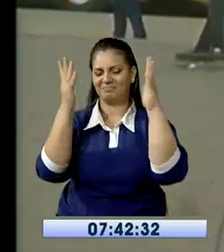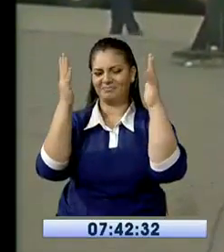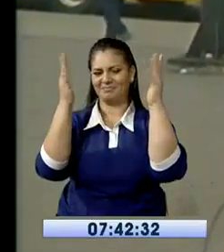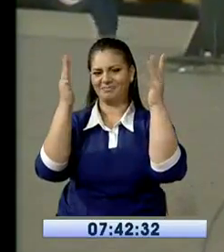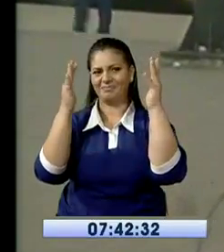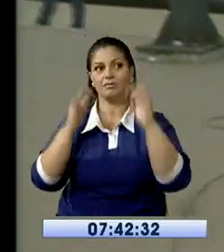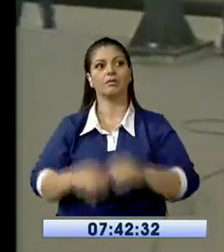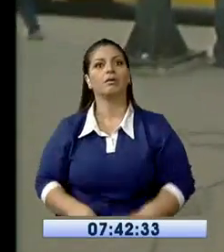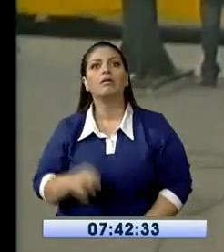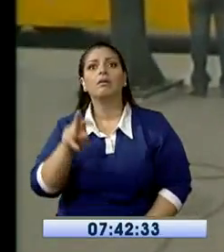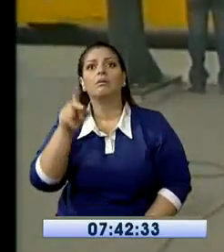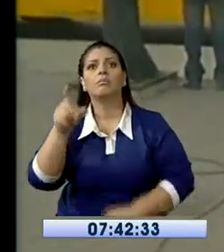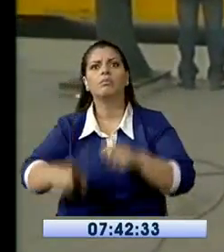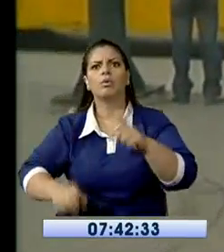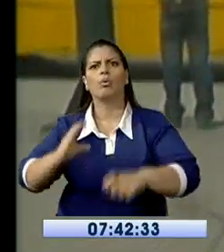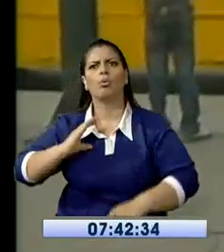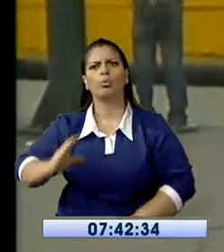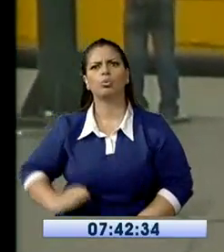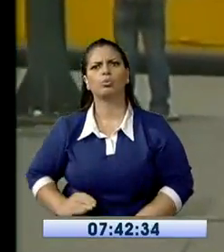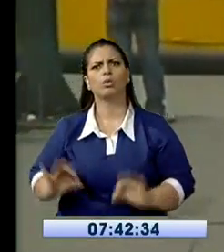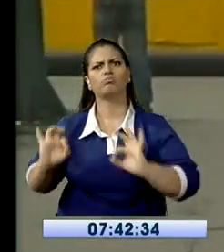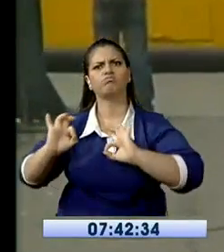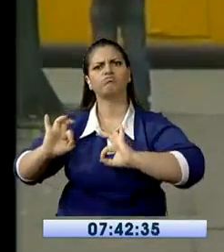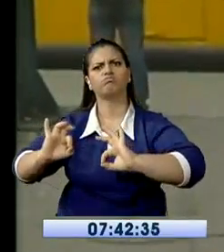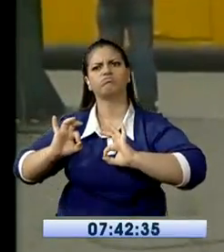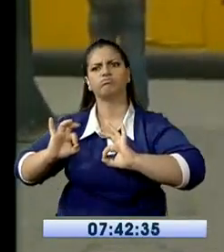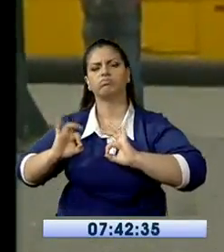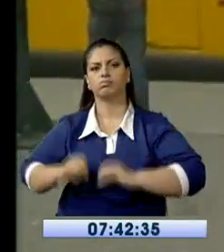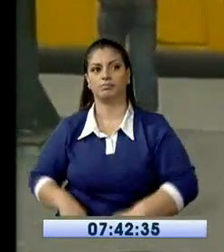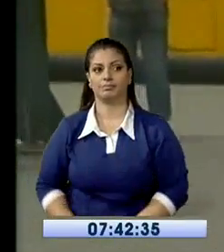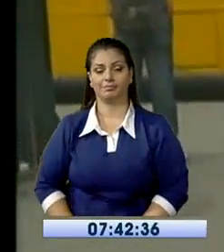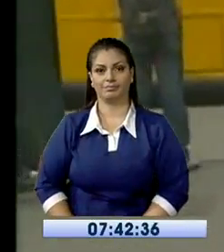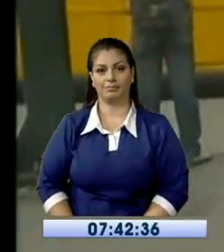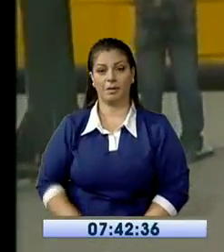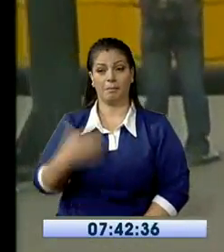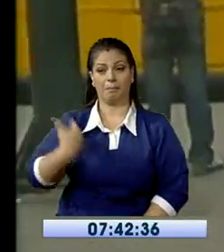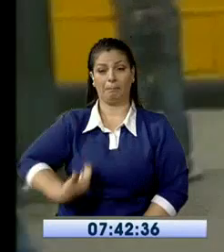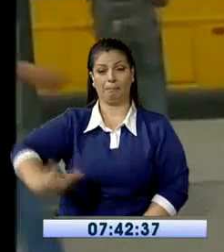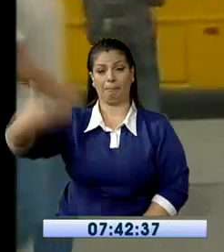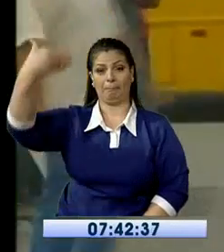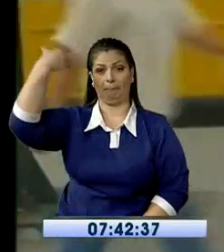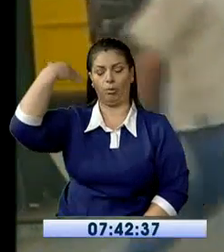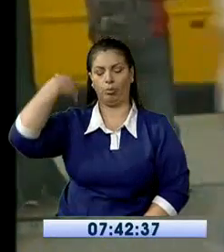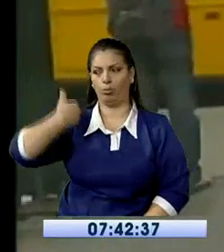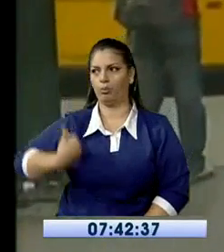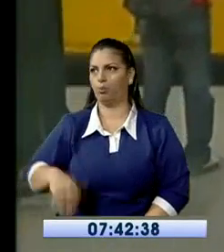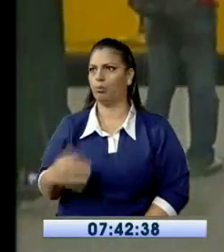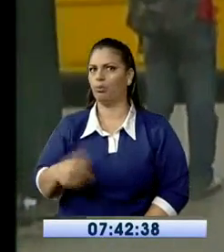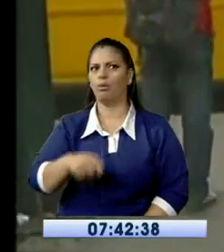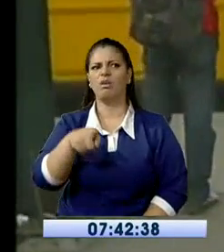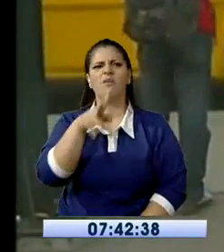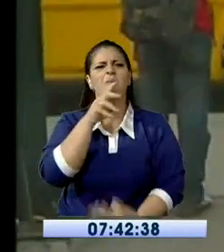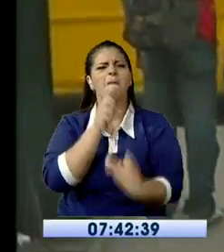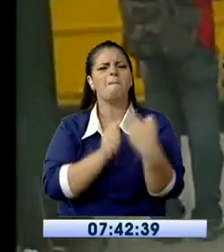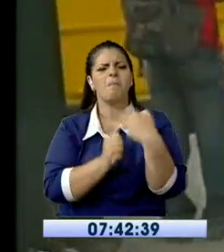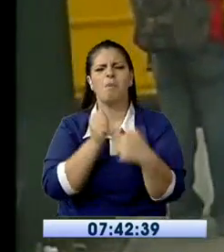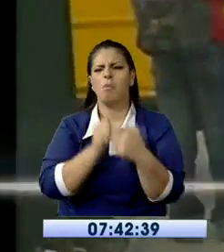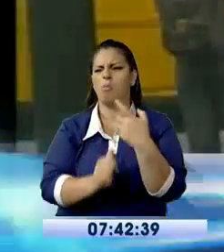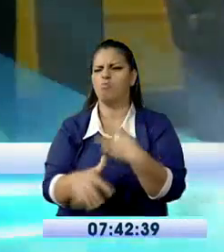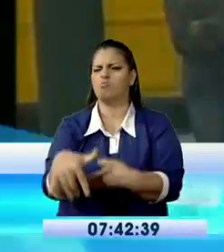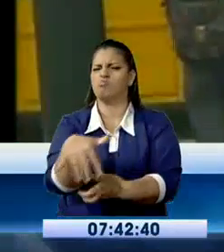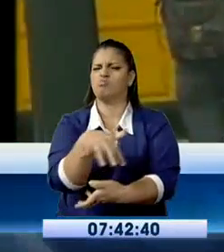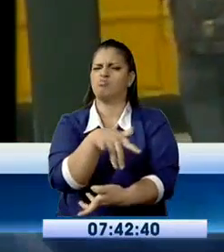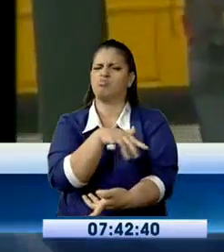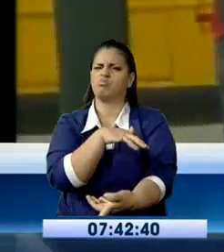y conducta de sus protagonistas. Les recuerdo que en este sitio, meses atrás, se registraba